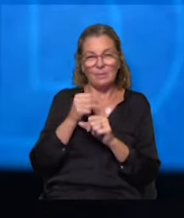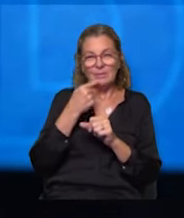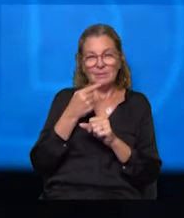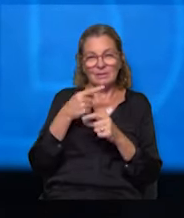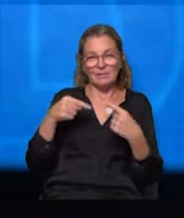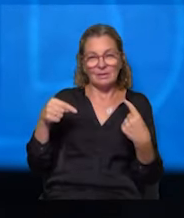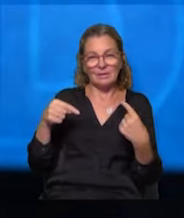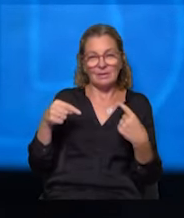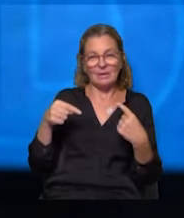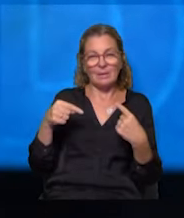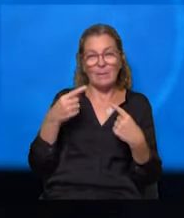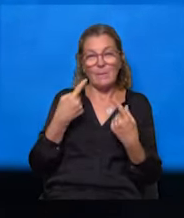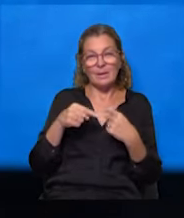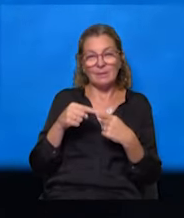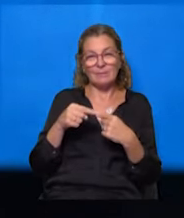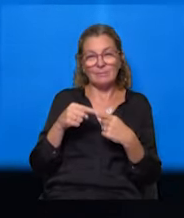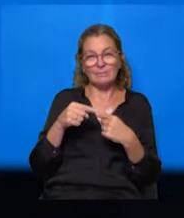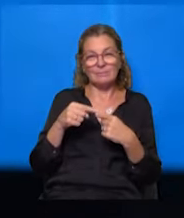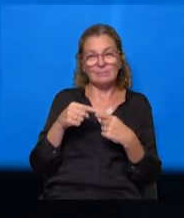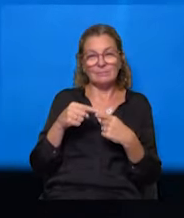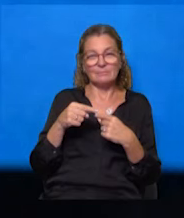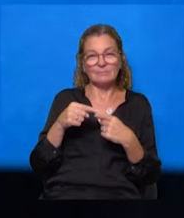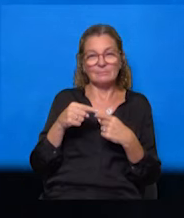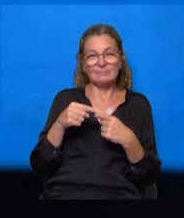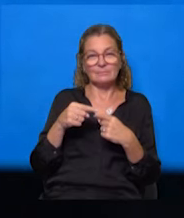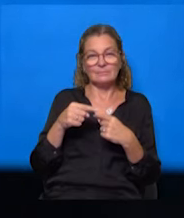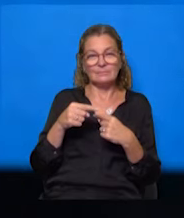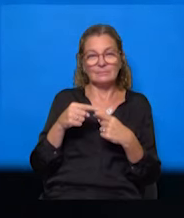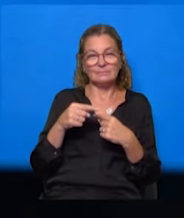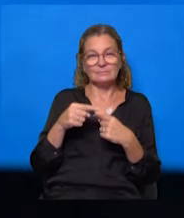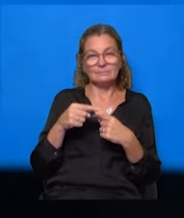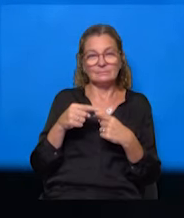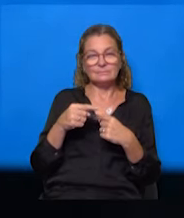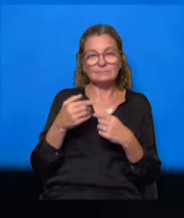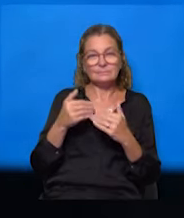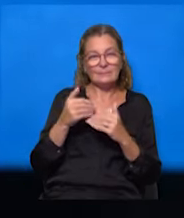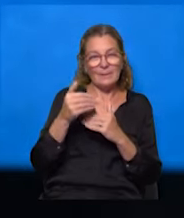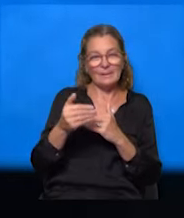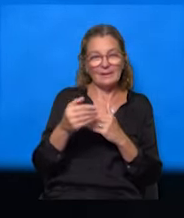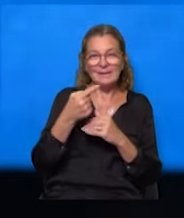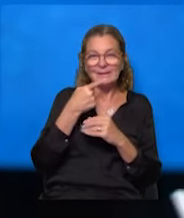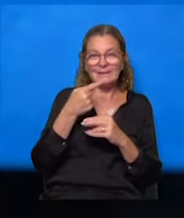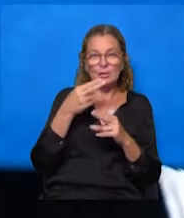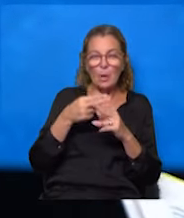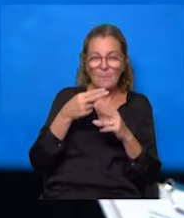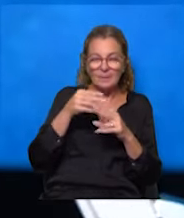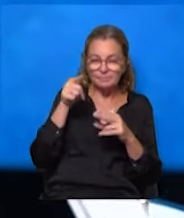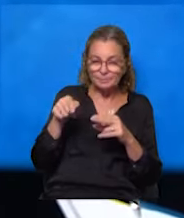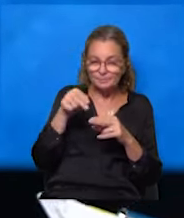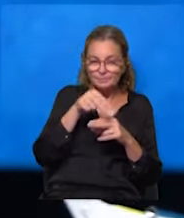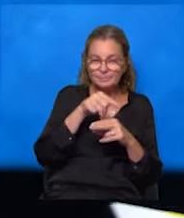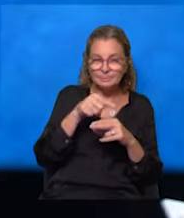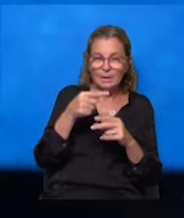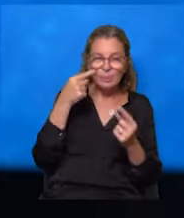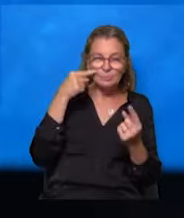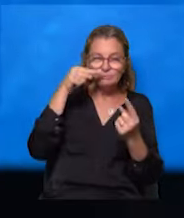var varias áreas digamos pero eh Hay una más allá de nombrar cosas puntuales hay un